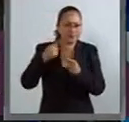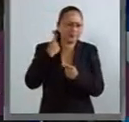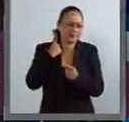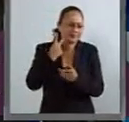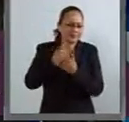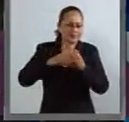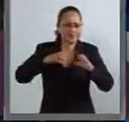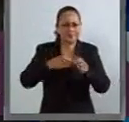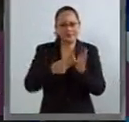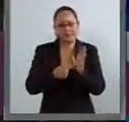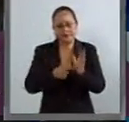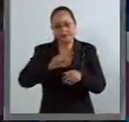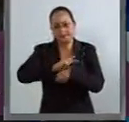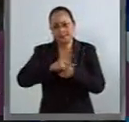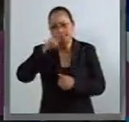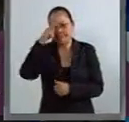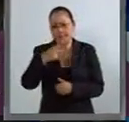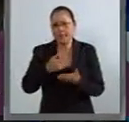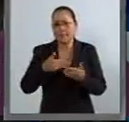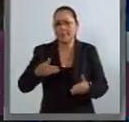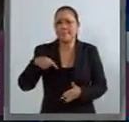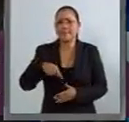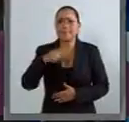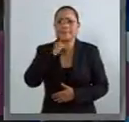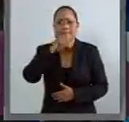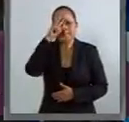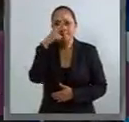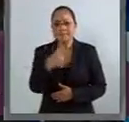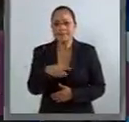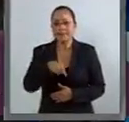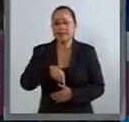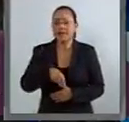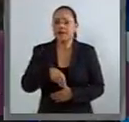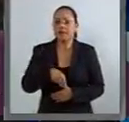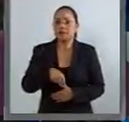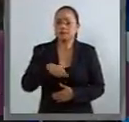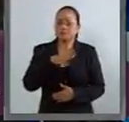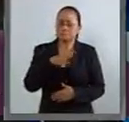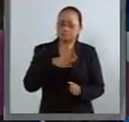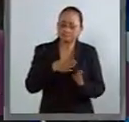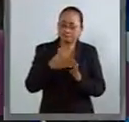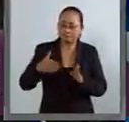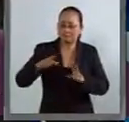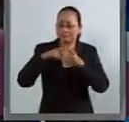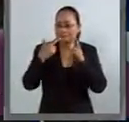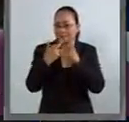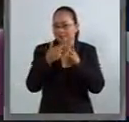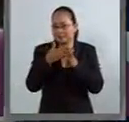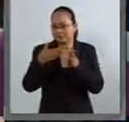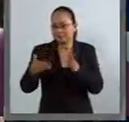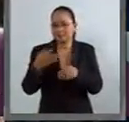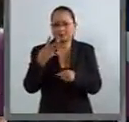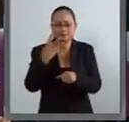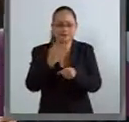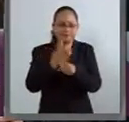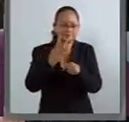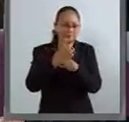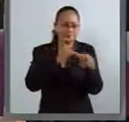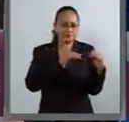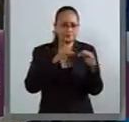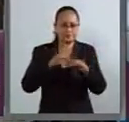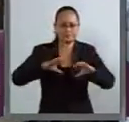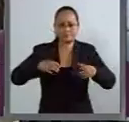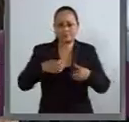de nuestro país. En este momento nos encontramos en el Senado de la República, en donde se estará desarrollando y llevando a cabo el